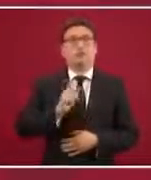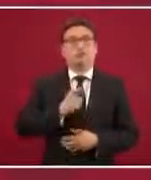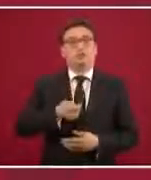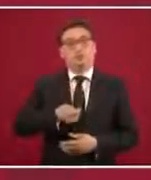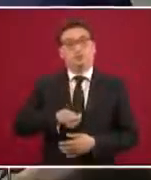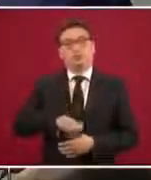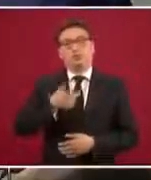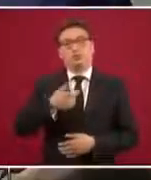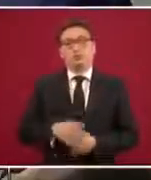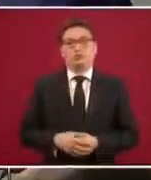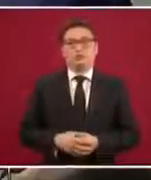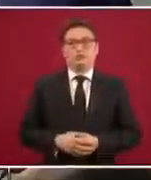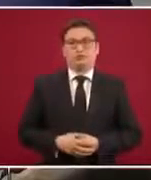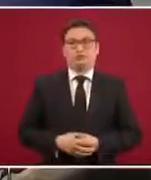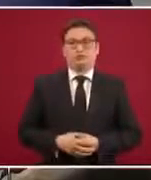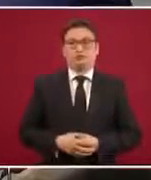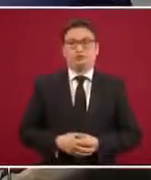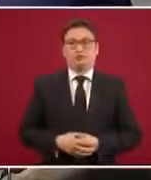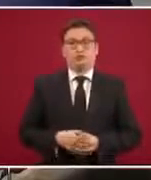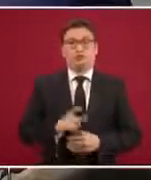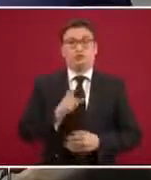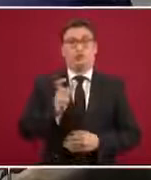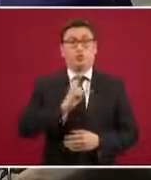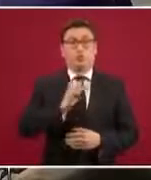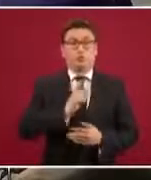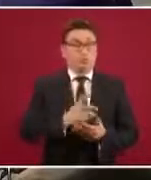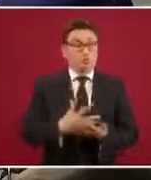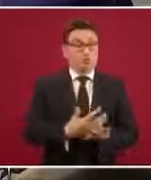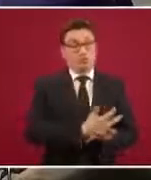¿cómo? Te arrinconan. Sí, te quitan así,